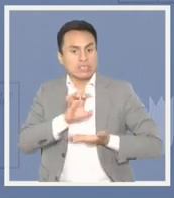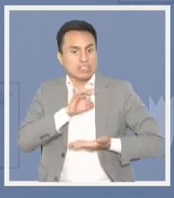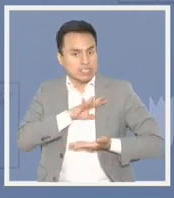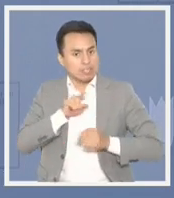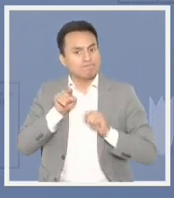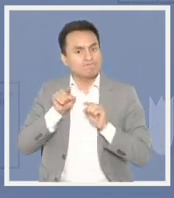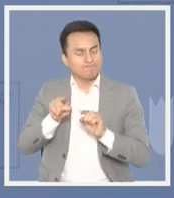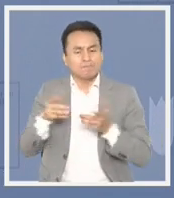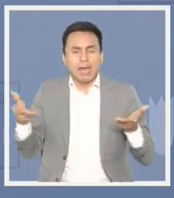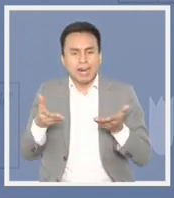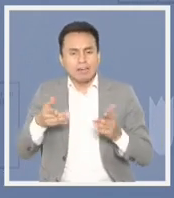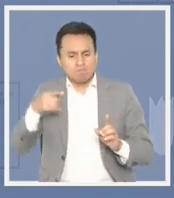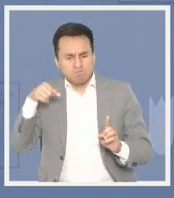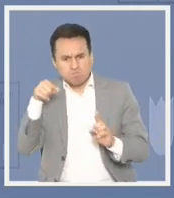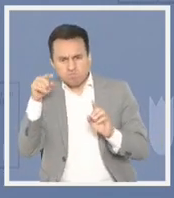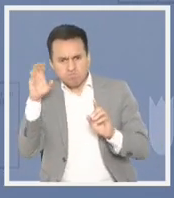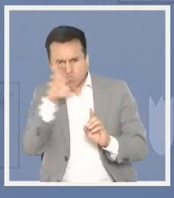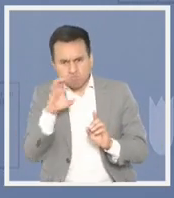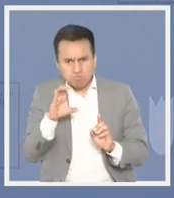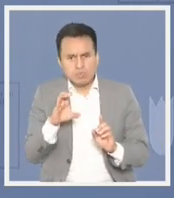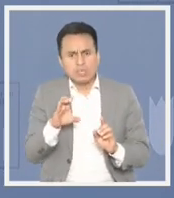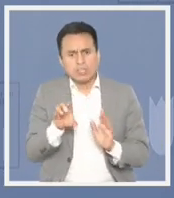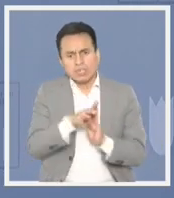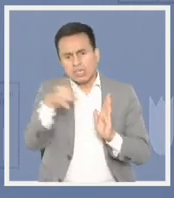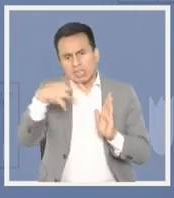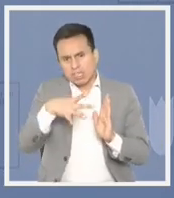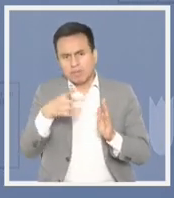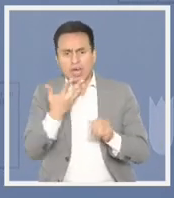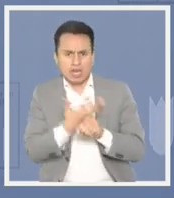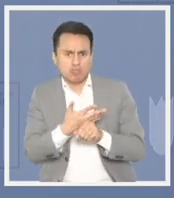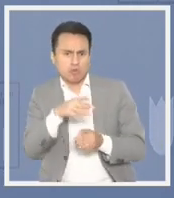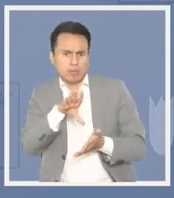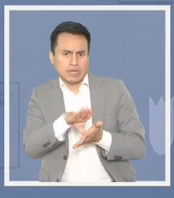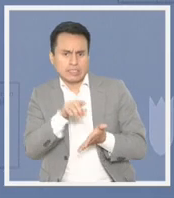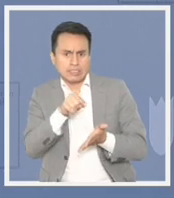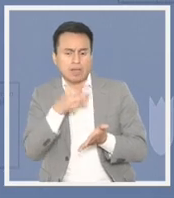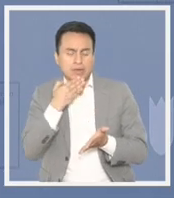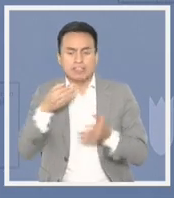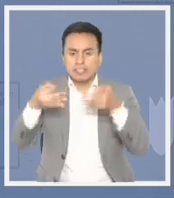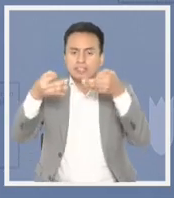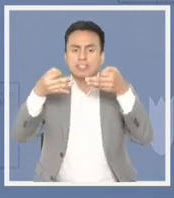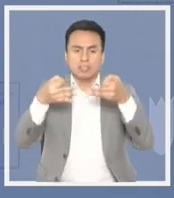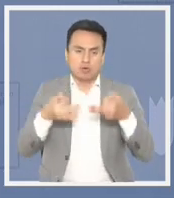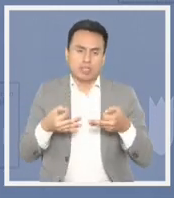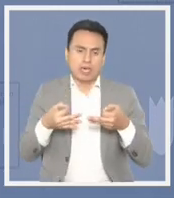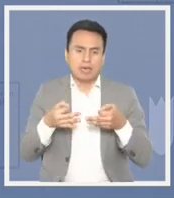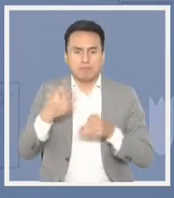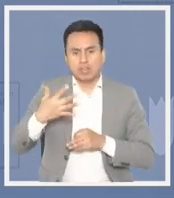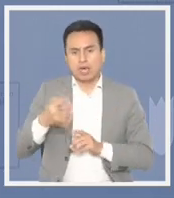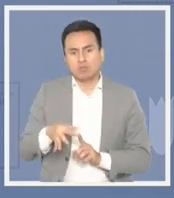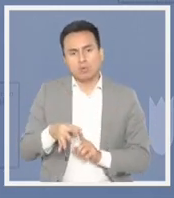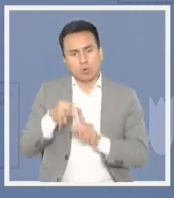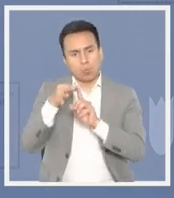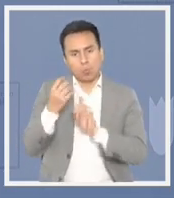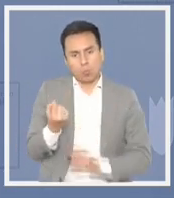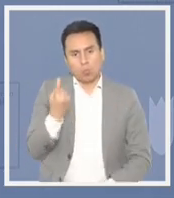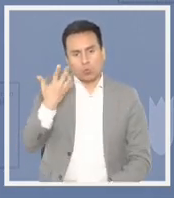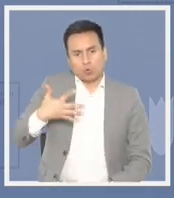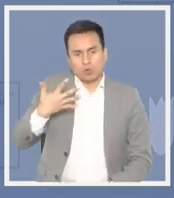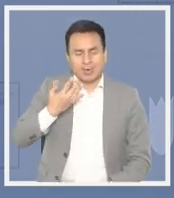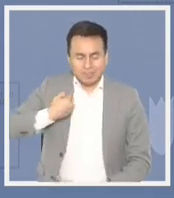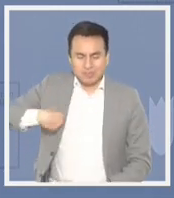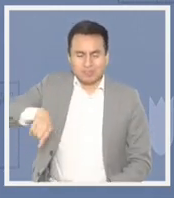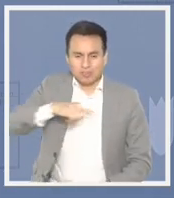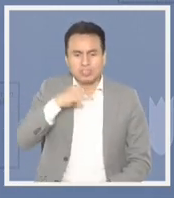Chile para la persecución del crimen en nuestro país y la seguridad es la prioridad número uno para nosotros y por lo